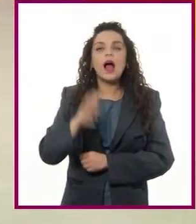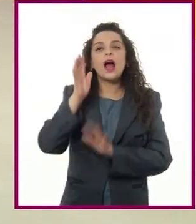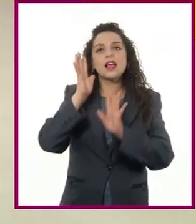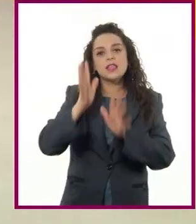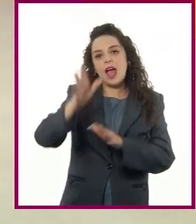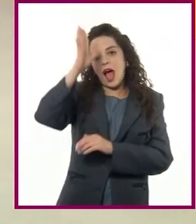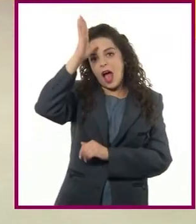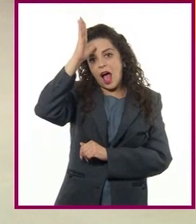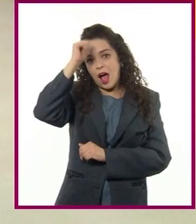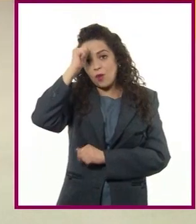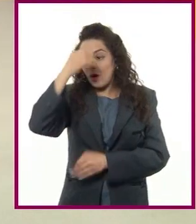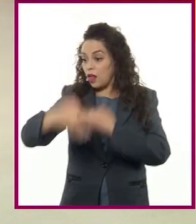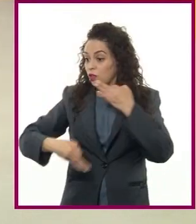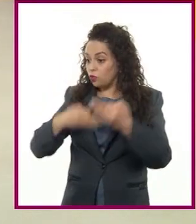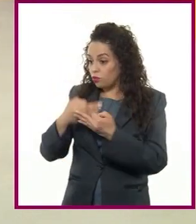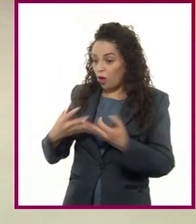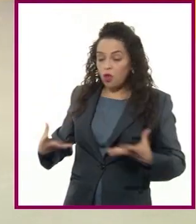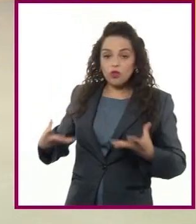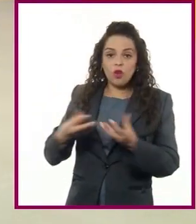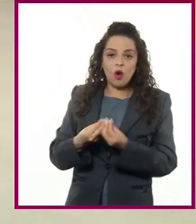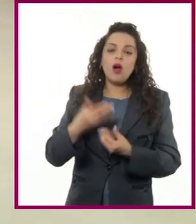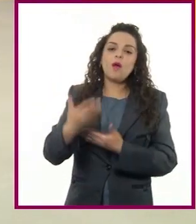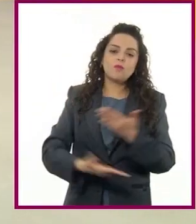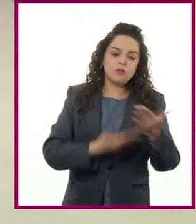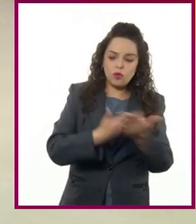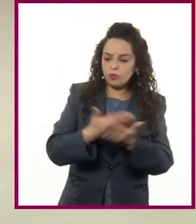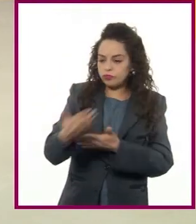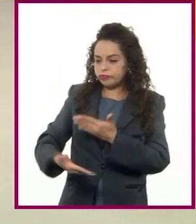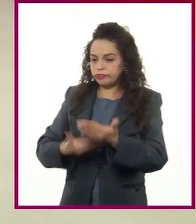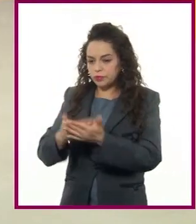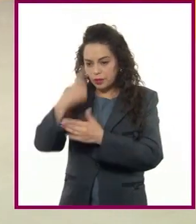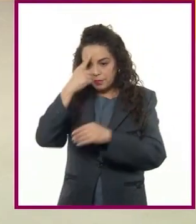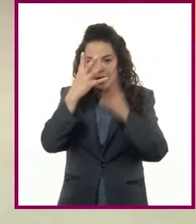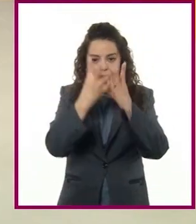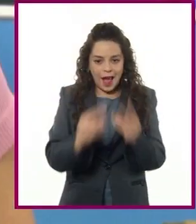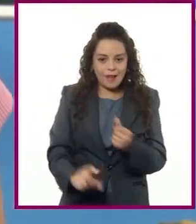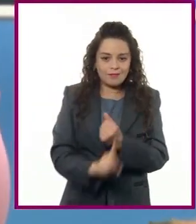propuesta entre todos para solucionar el conflicto.